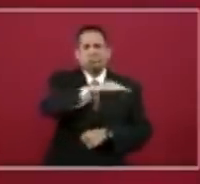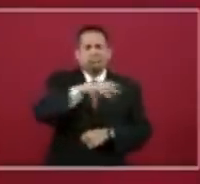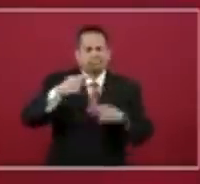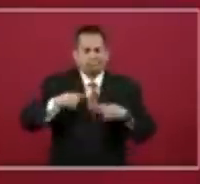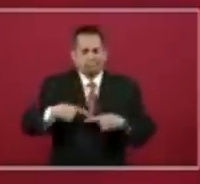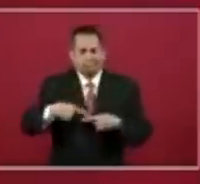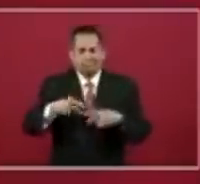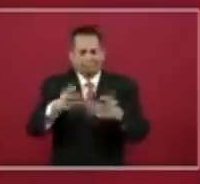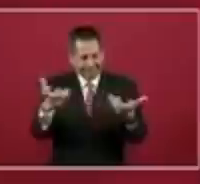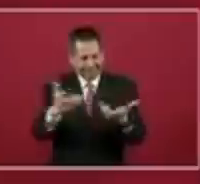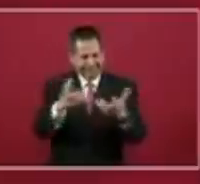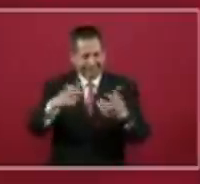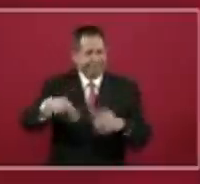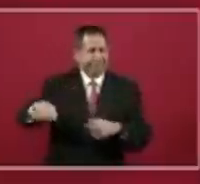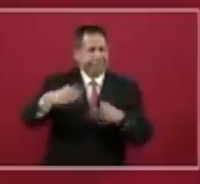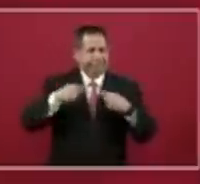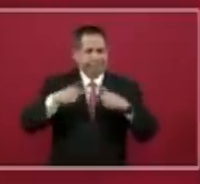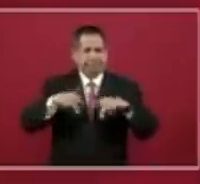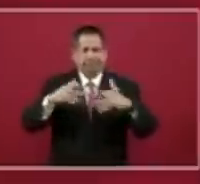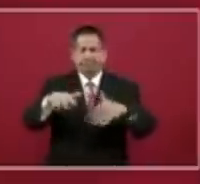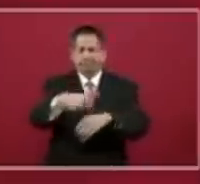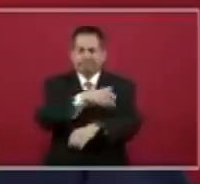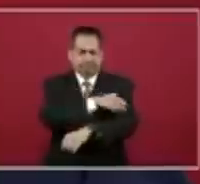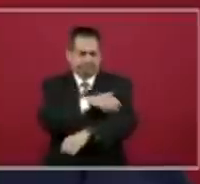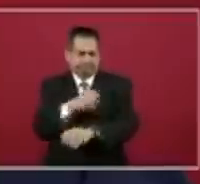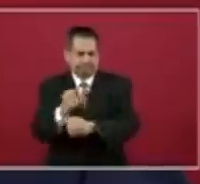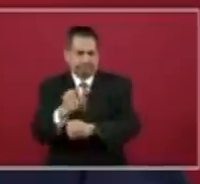poder del pueblo.